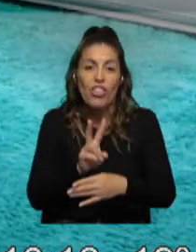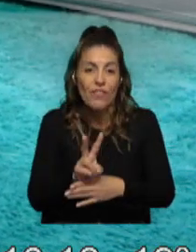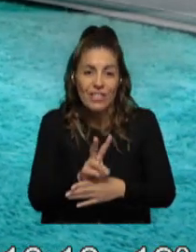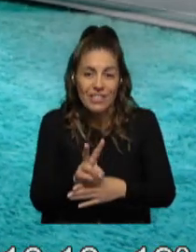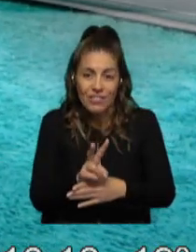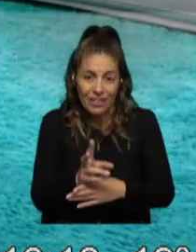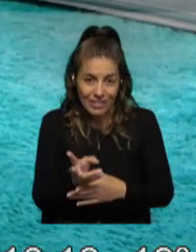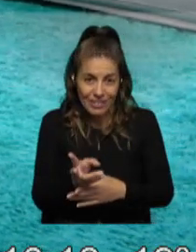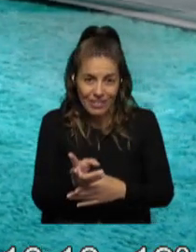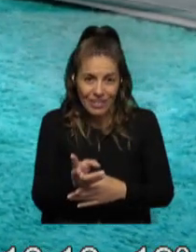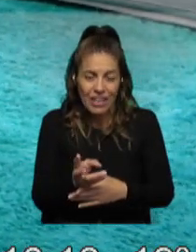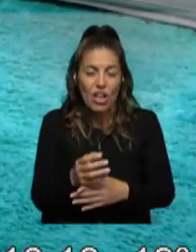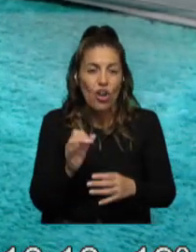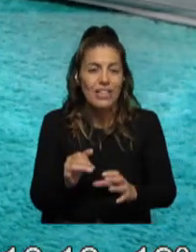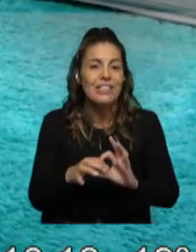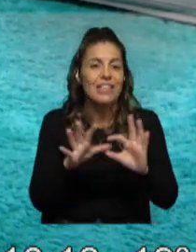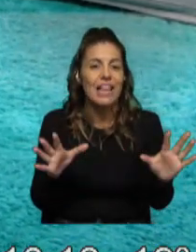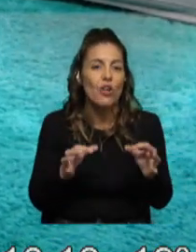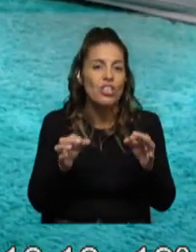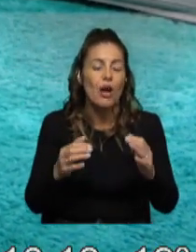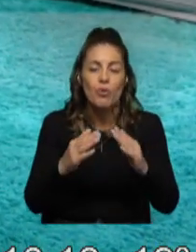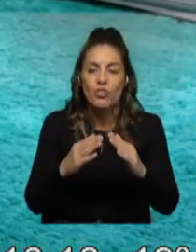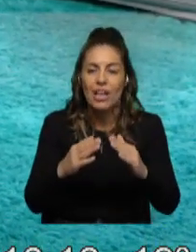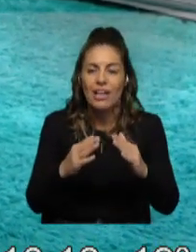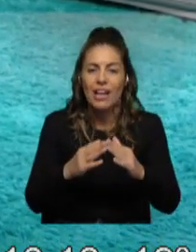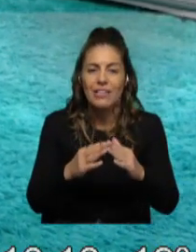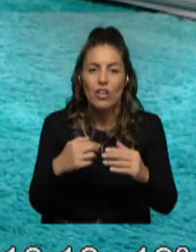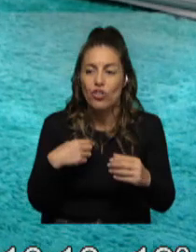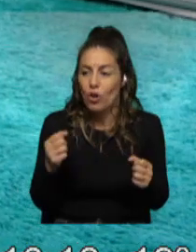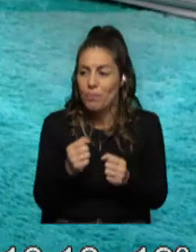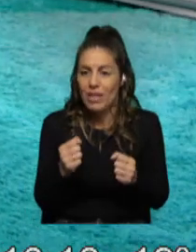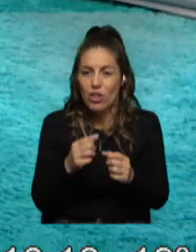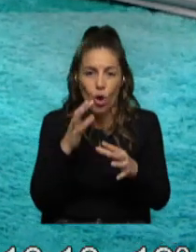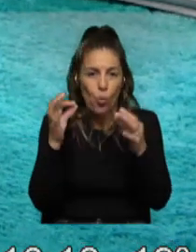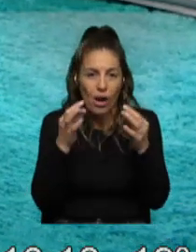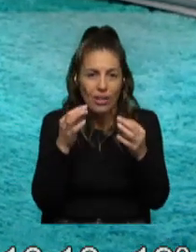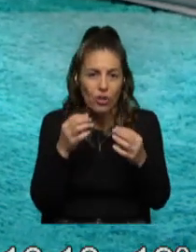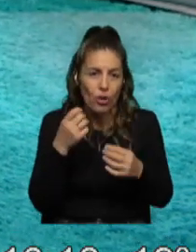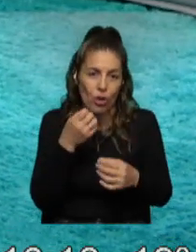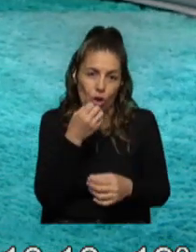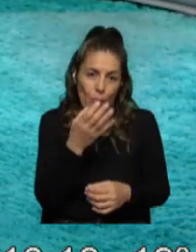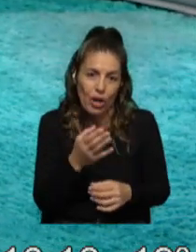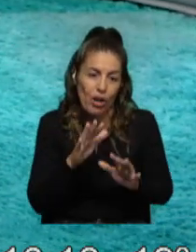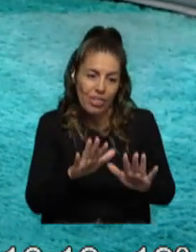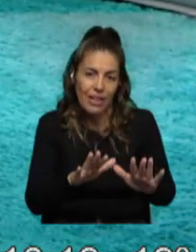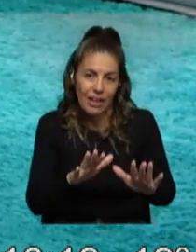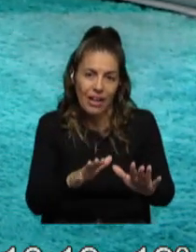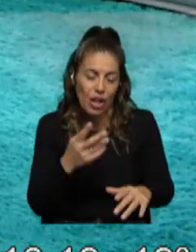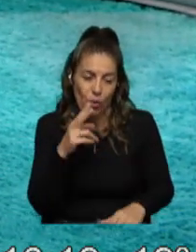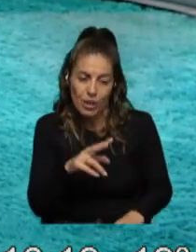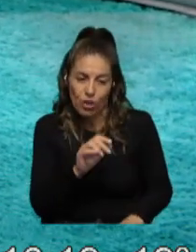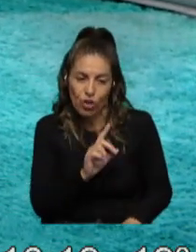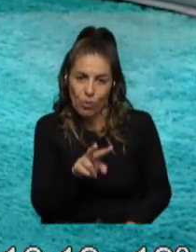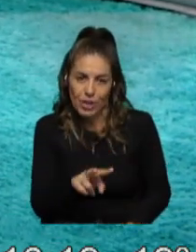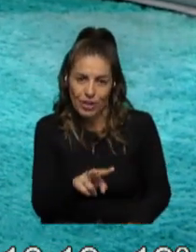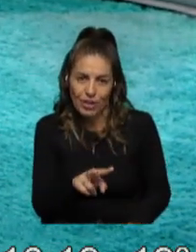lo que sí está claro es que cuando llegamos a casa y nosotros le tenemos miedo, ¿no?, a un gato, lo ideal es dejar que... ¿Lo miro o no lo miro?